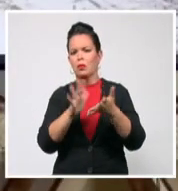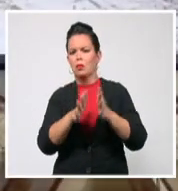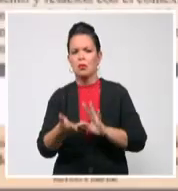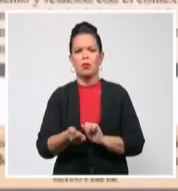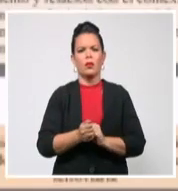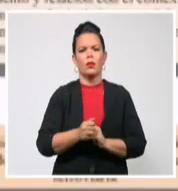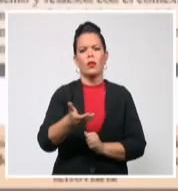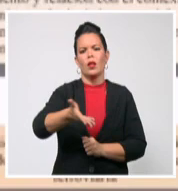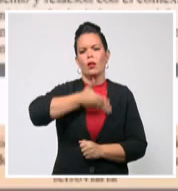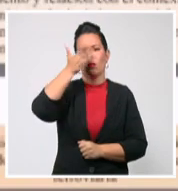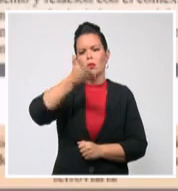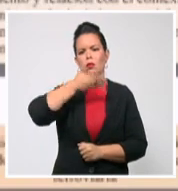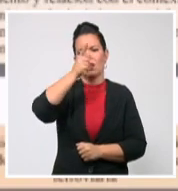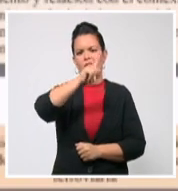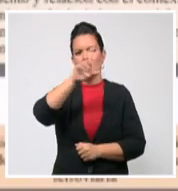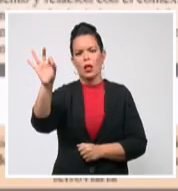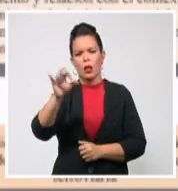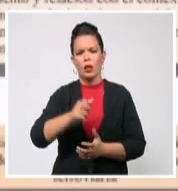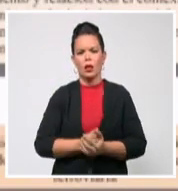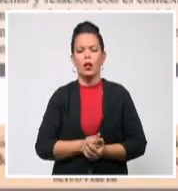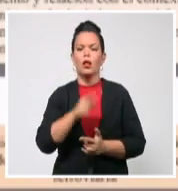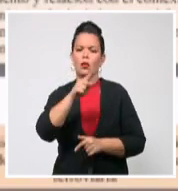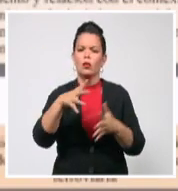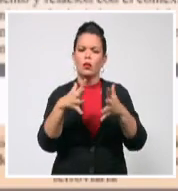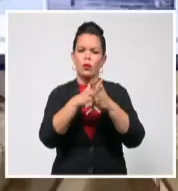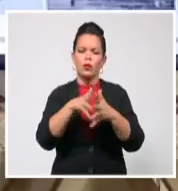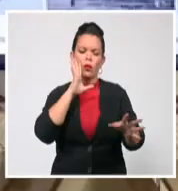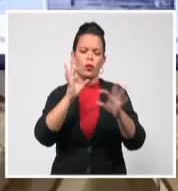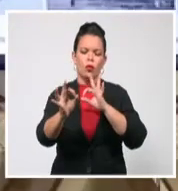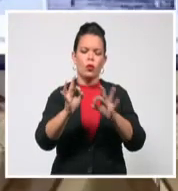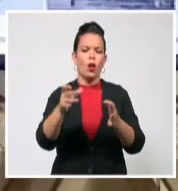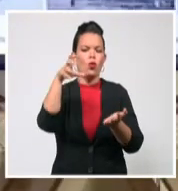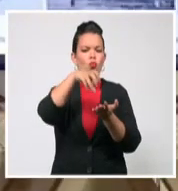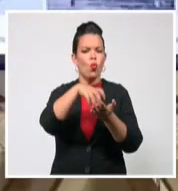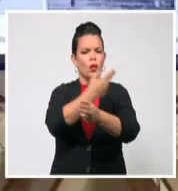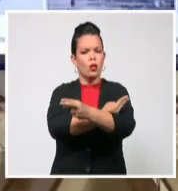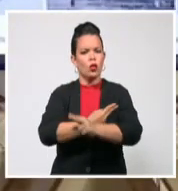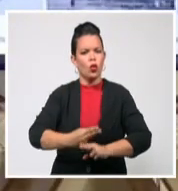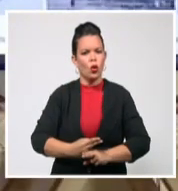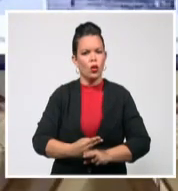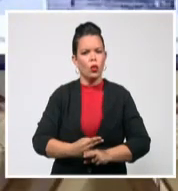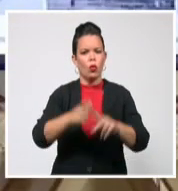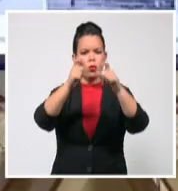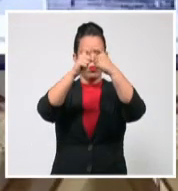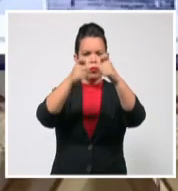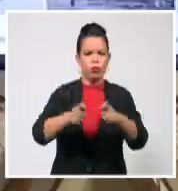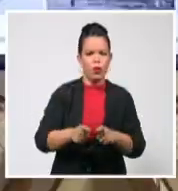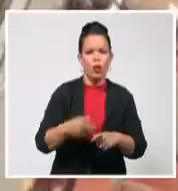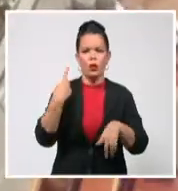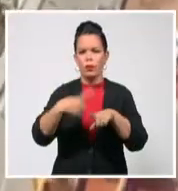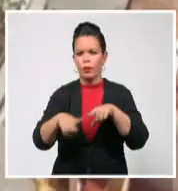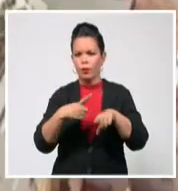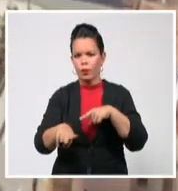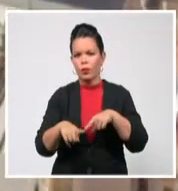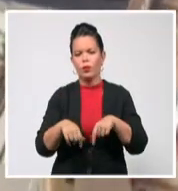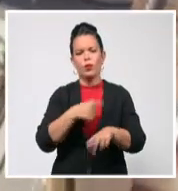de ponencias relacionadas con la salvaguarda de sitios históricos, monumentos y el devenir sociocultural de la mayor isla